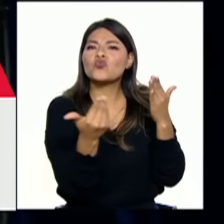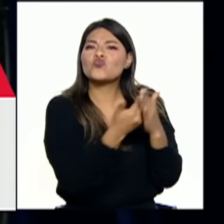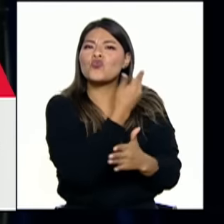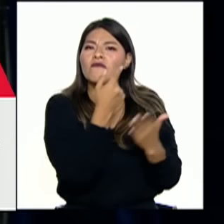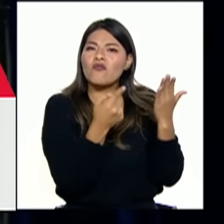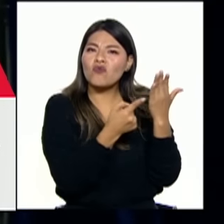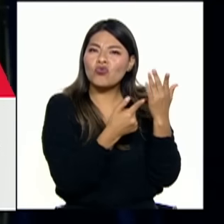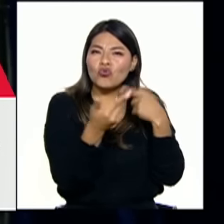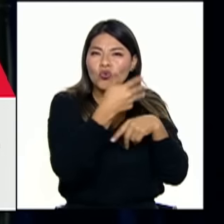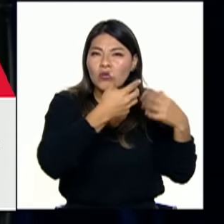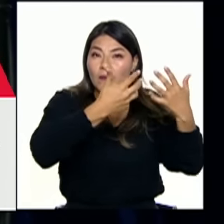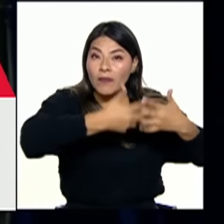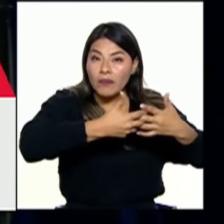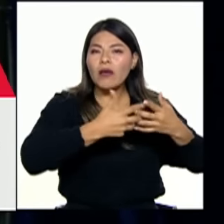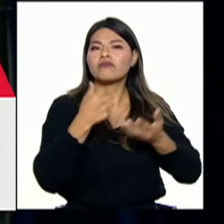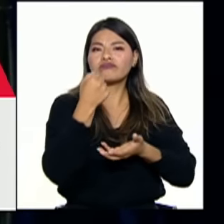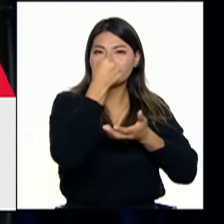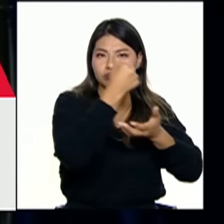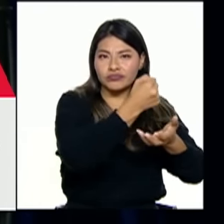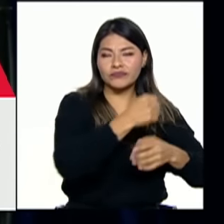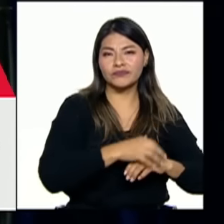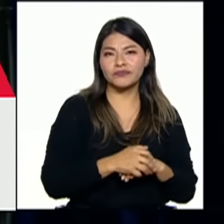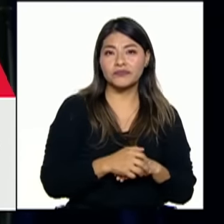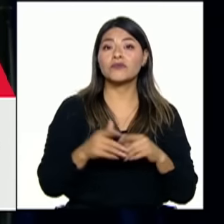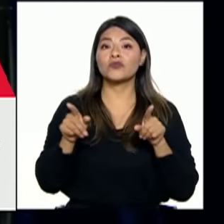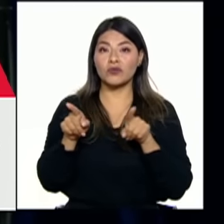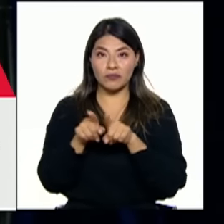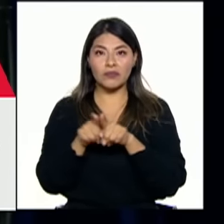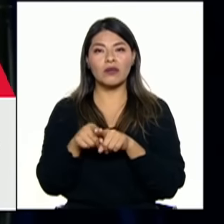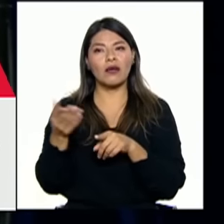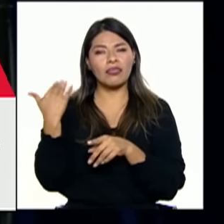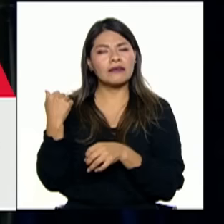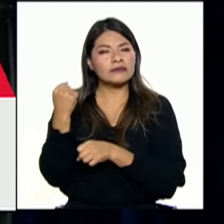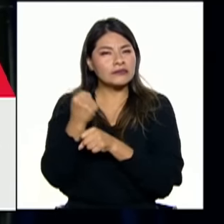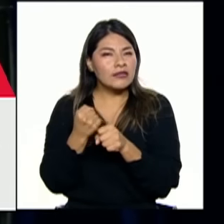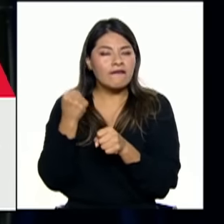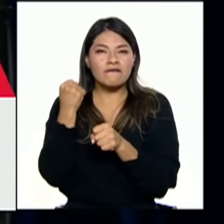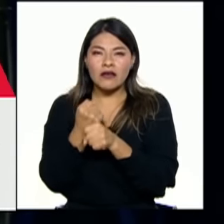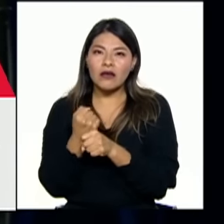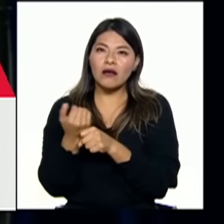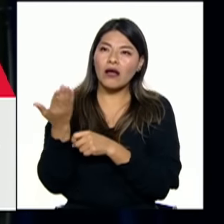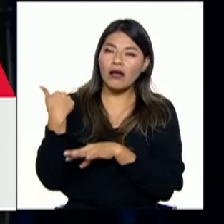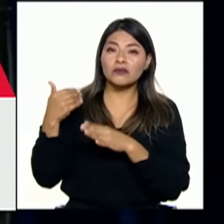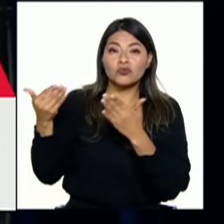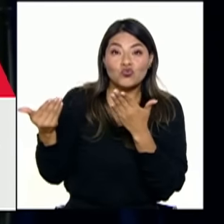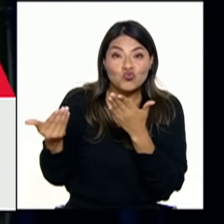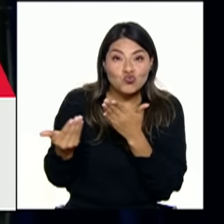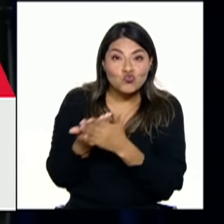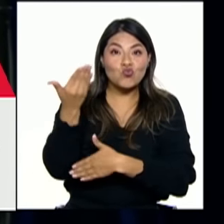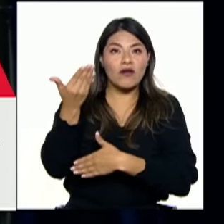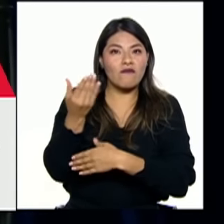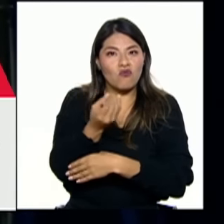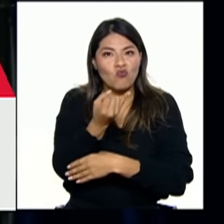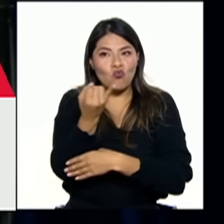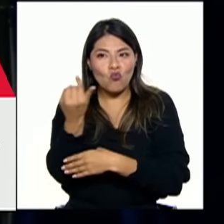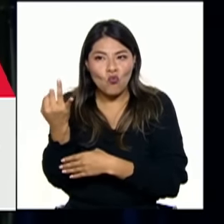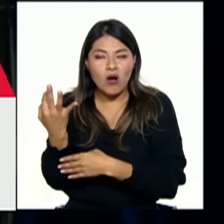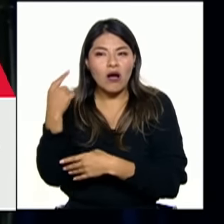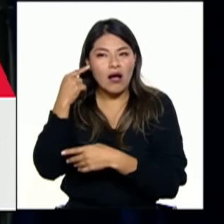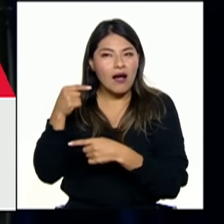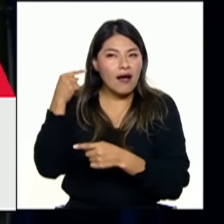en la actividad productiva. También trabajamos el legado Innovación al año